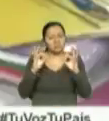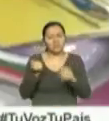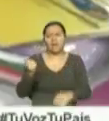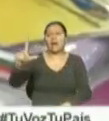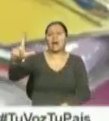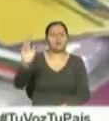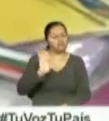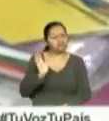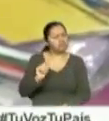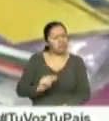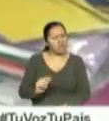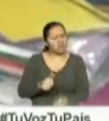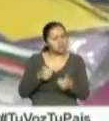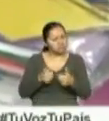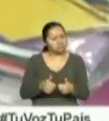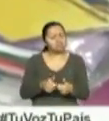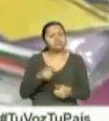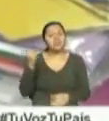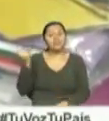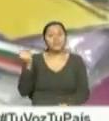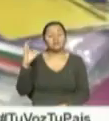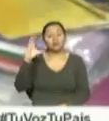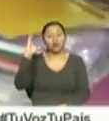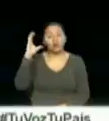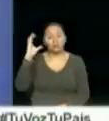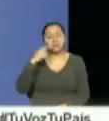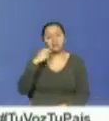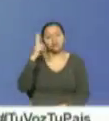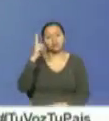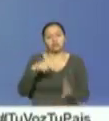costosos. Actualmente el peso colombiano está en